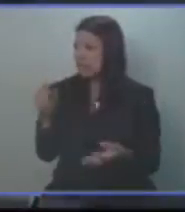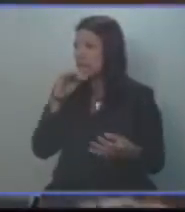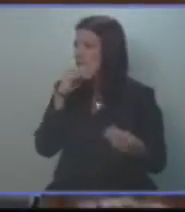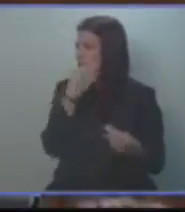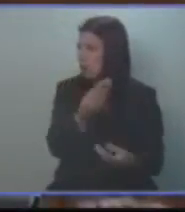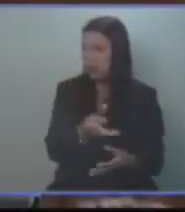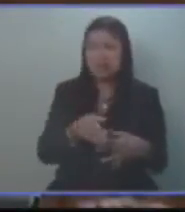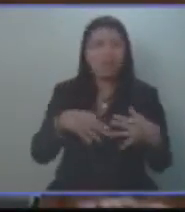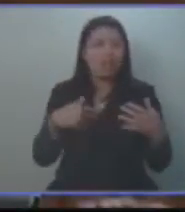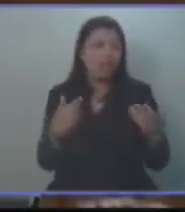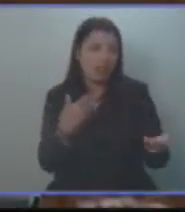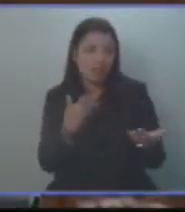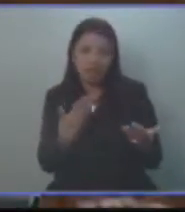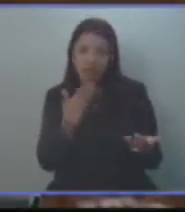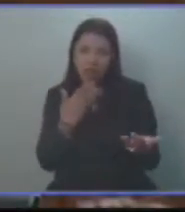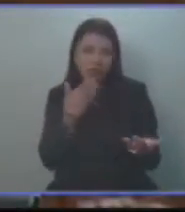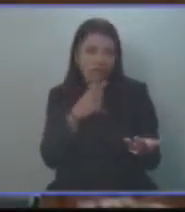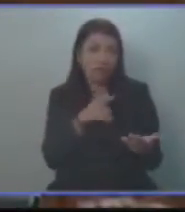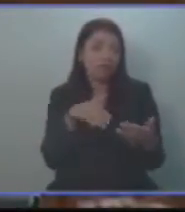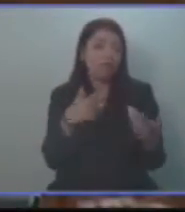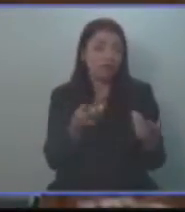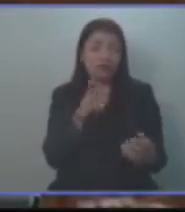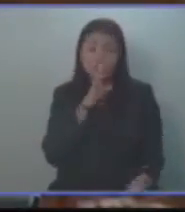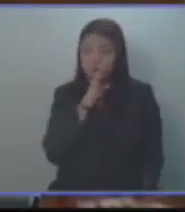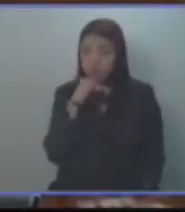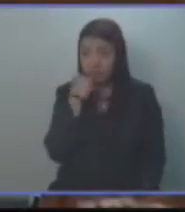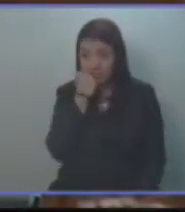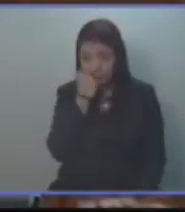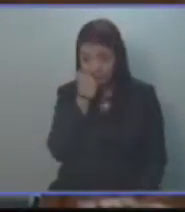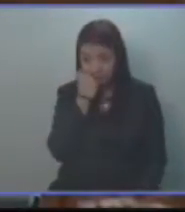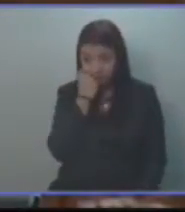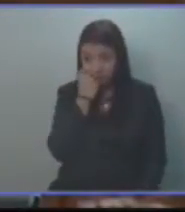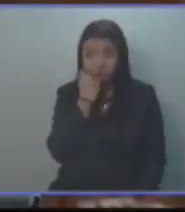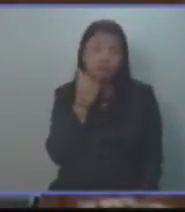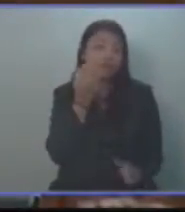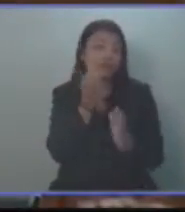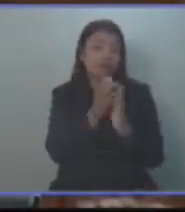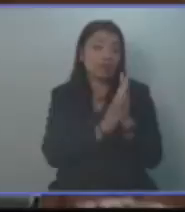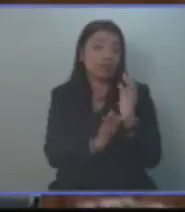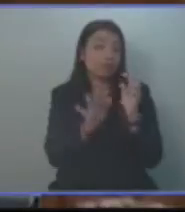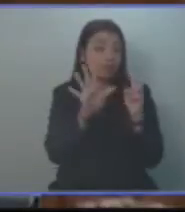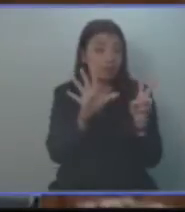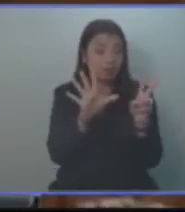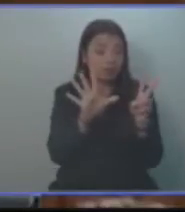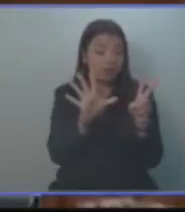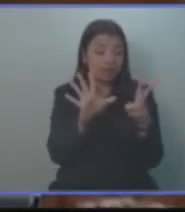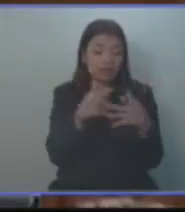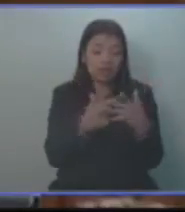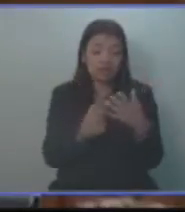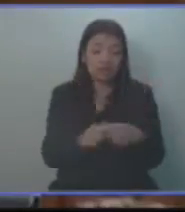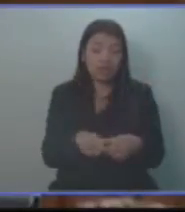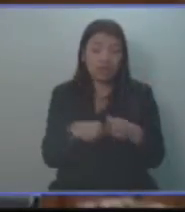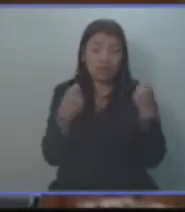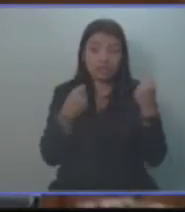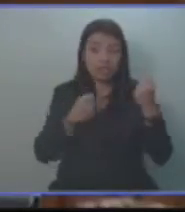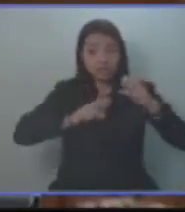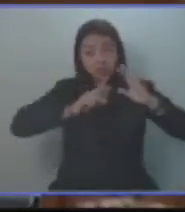los diagnósticos y pronósticos de su enfermedad. Capítulo 7. Infracciones y